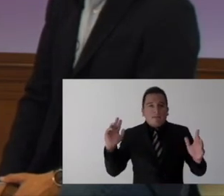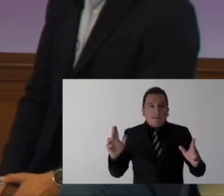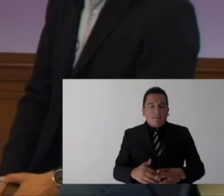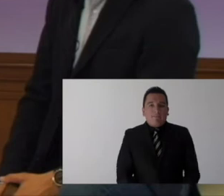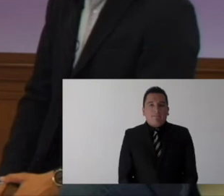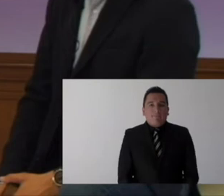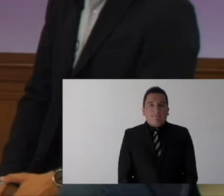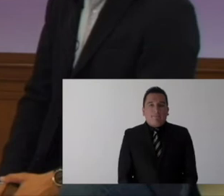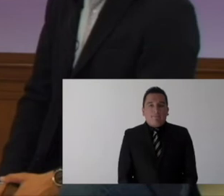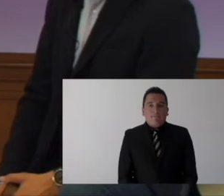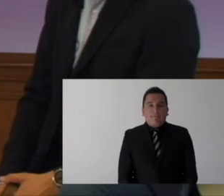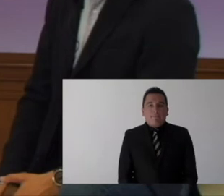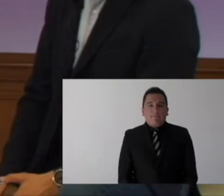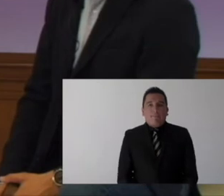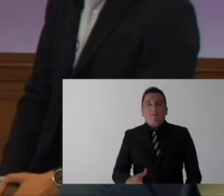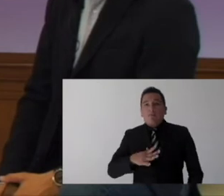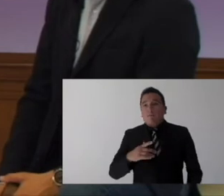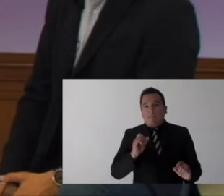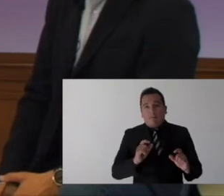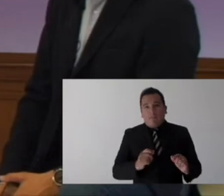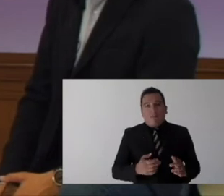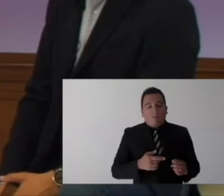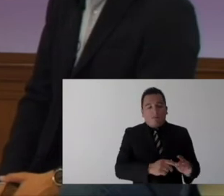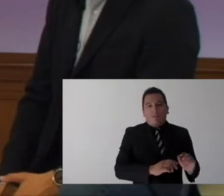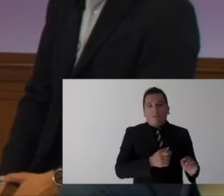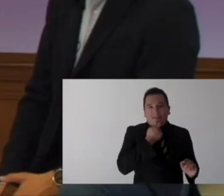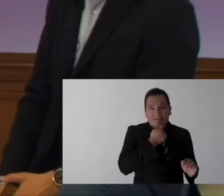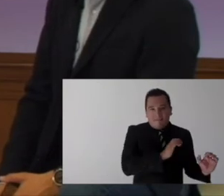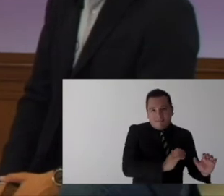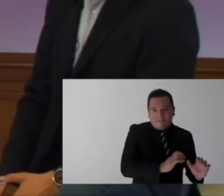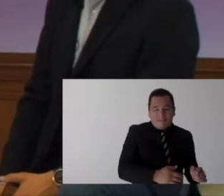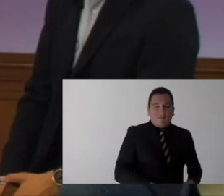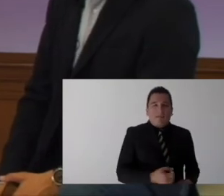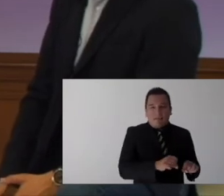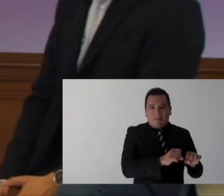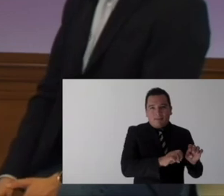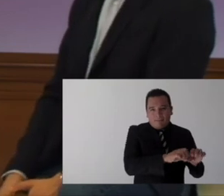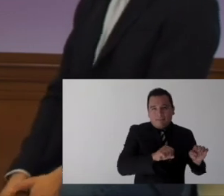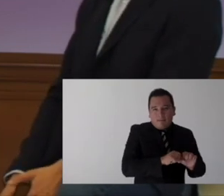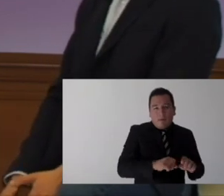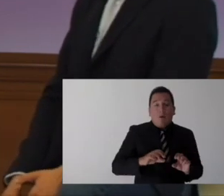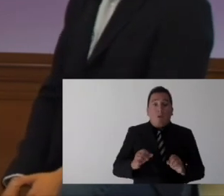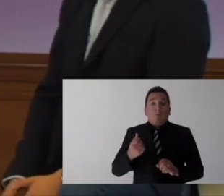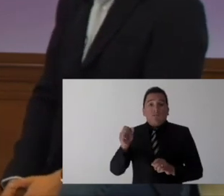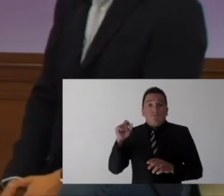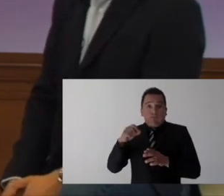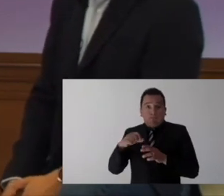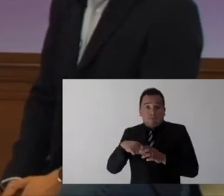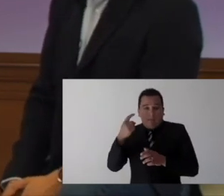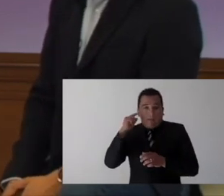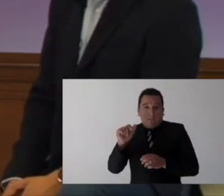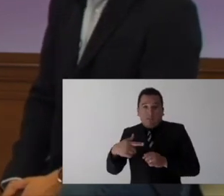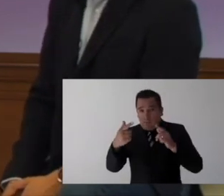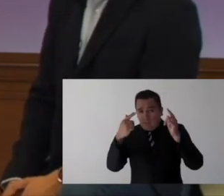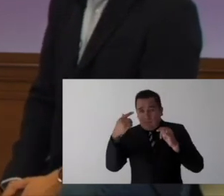a guarderías para sus hijos, accedieran a un sistema de ahorro para el retiro, a servicios de maternidad. Es